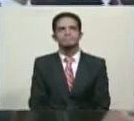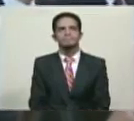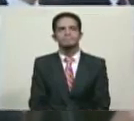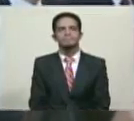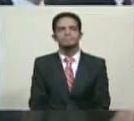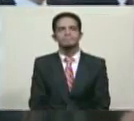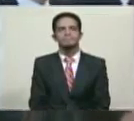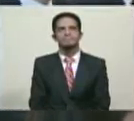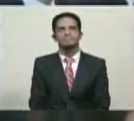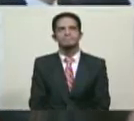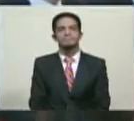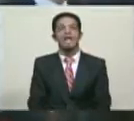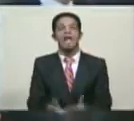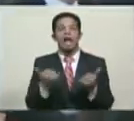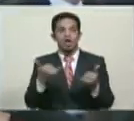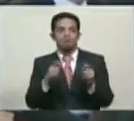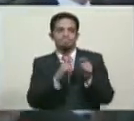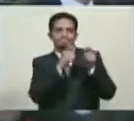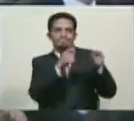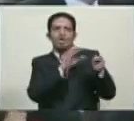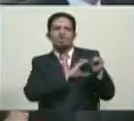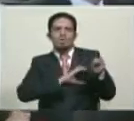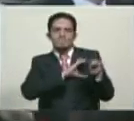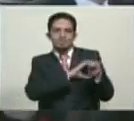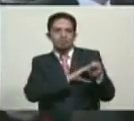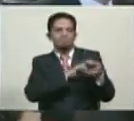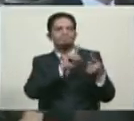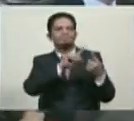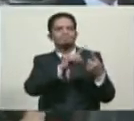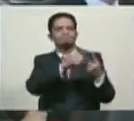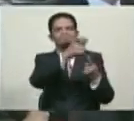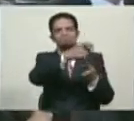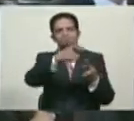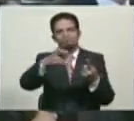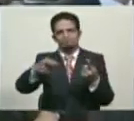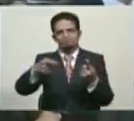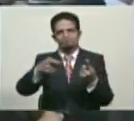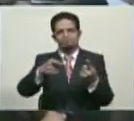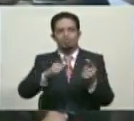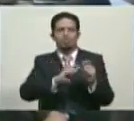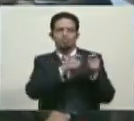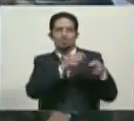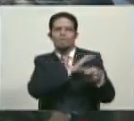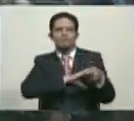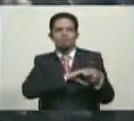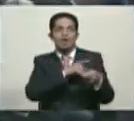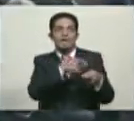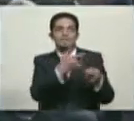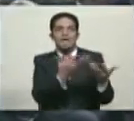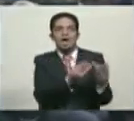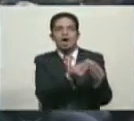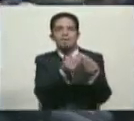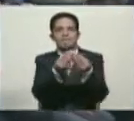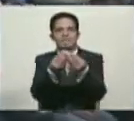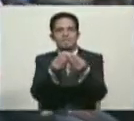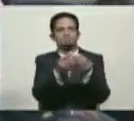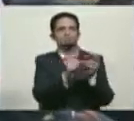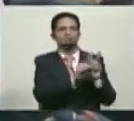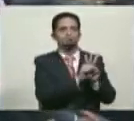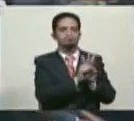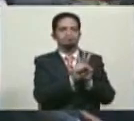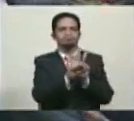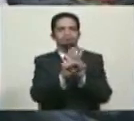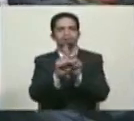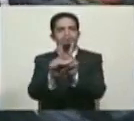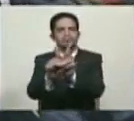Se designa una comisión integrada por los ciudadanos magistrados Yané Madrid y Guillermo Blanco, quienes acompañarán al orador de orden hasta